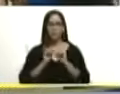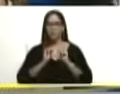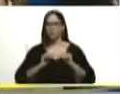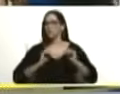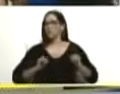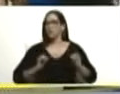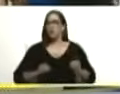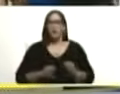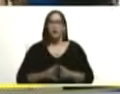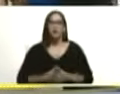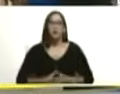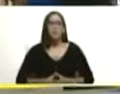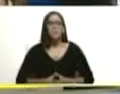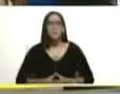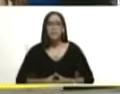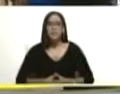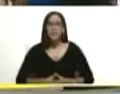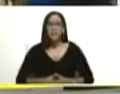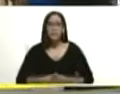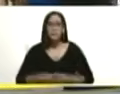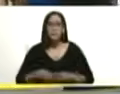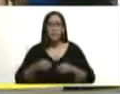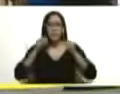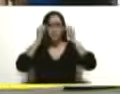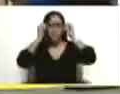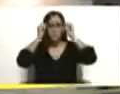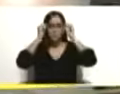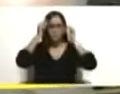Congreso de Panamá, junio 1826.